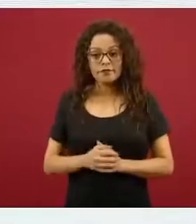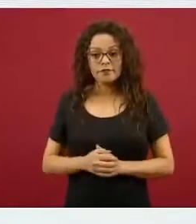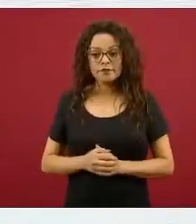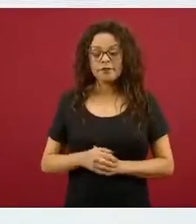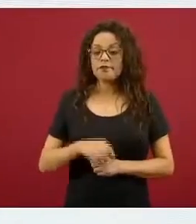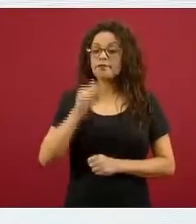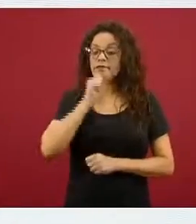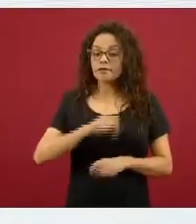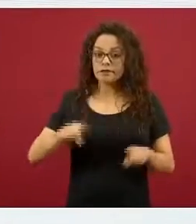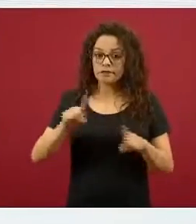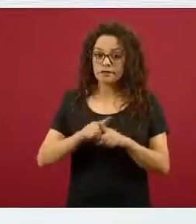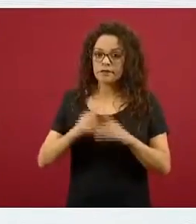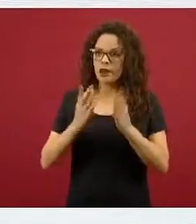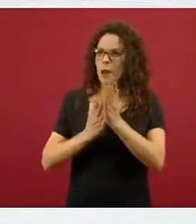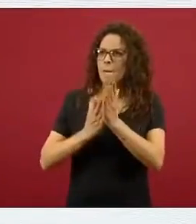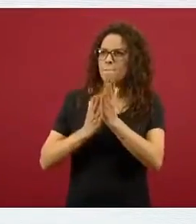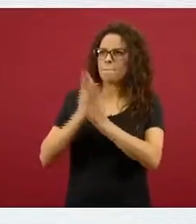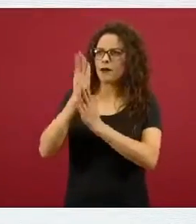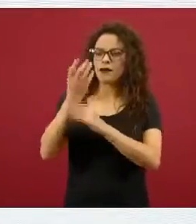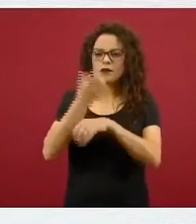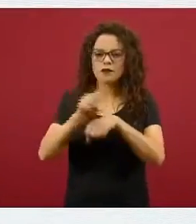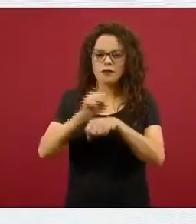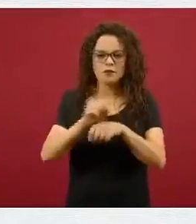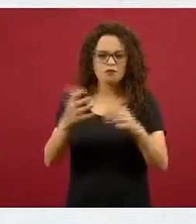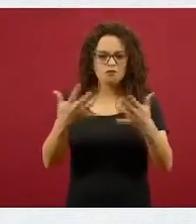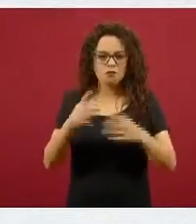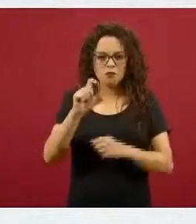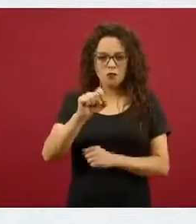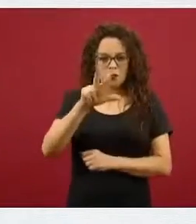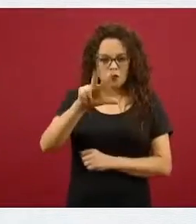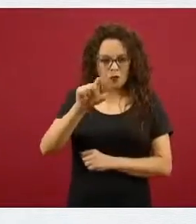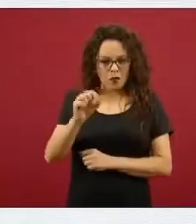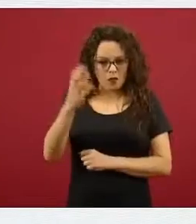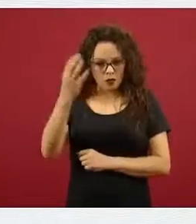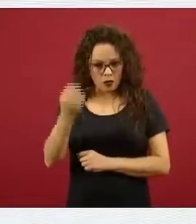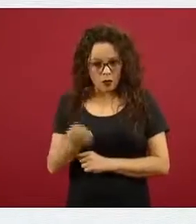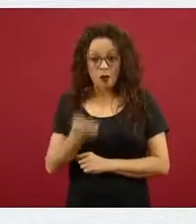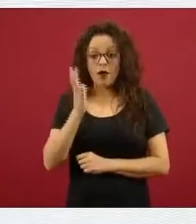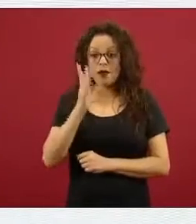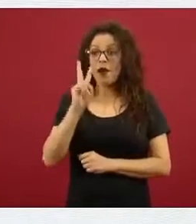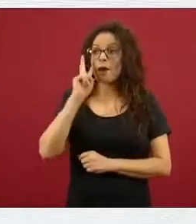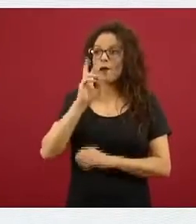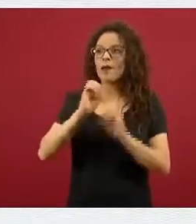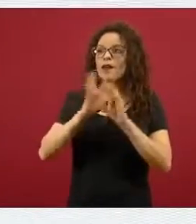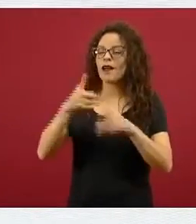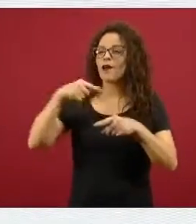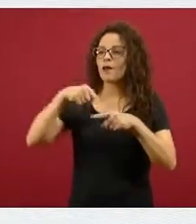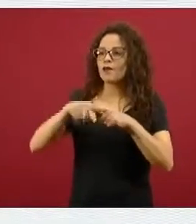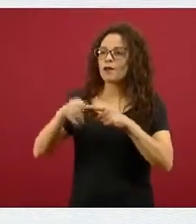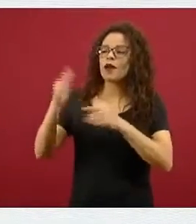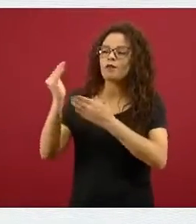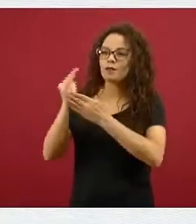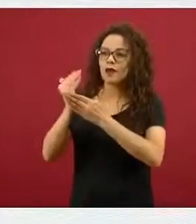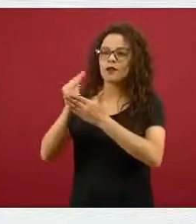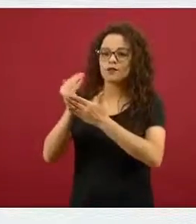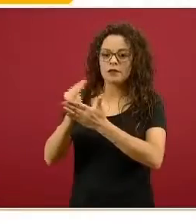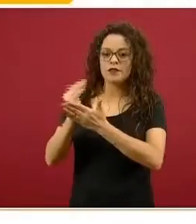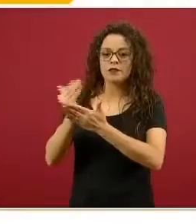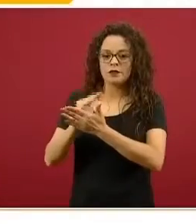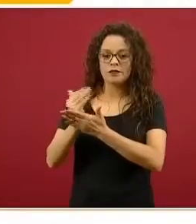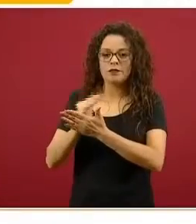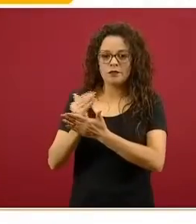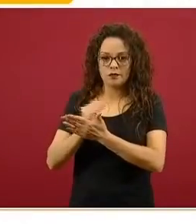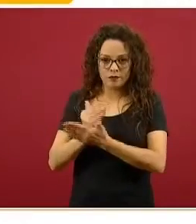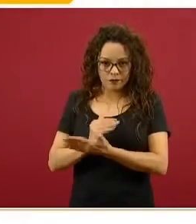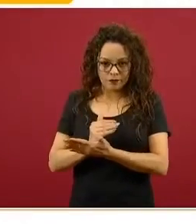un pico más o menos en la semana 28-29, ha presentado una tendencia a disminución clara, tal vez